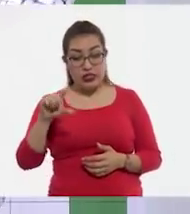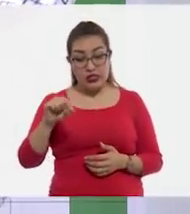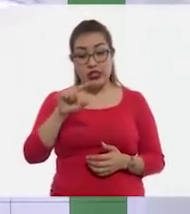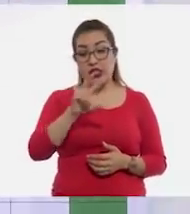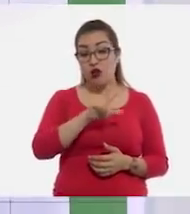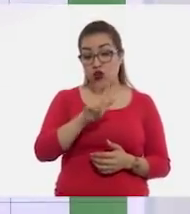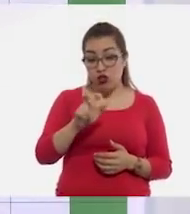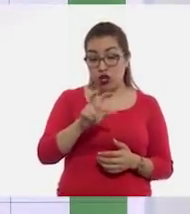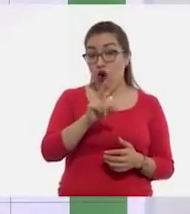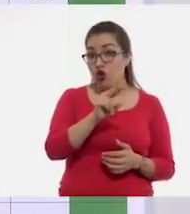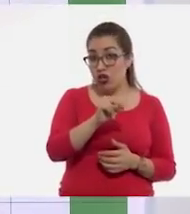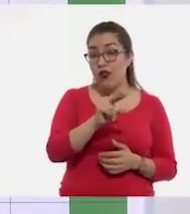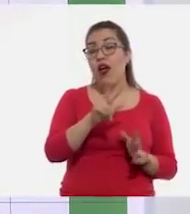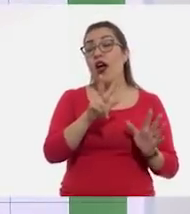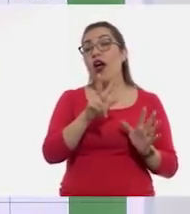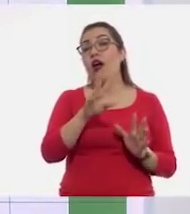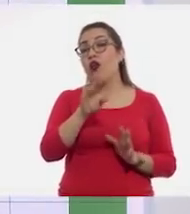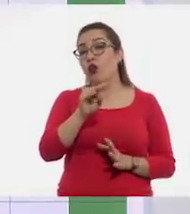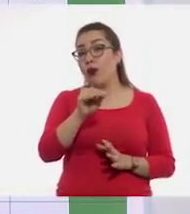90, 100, 100...